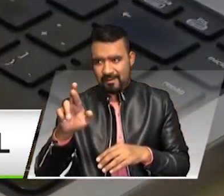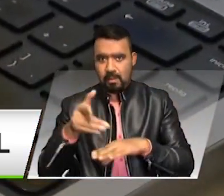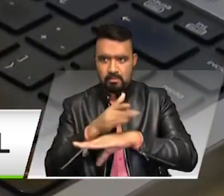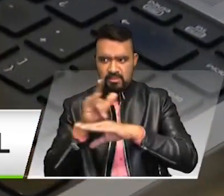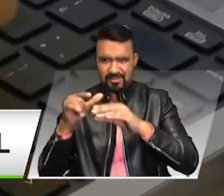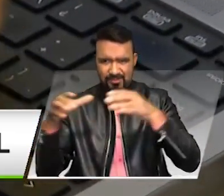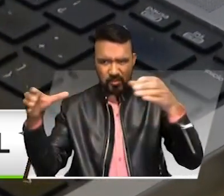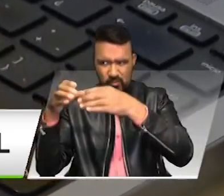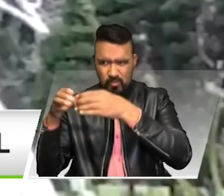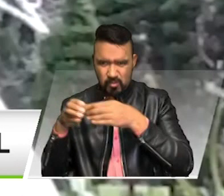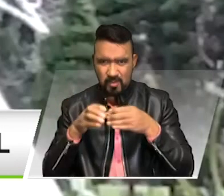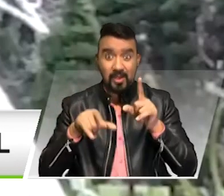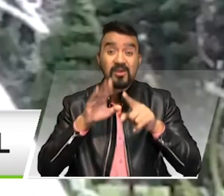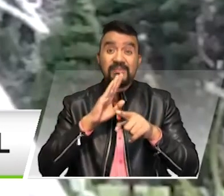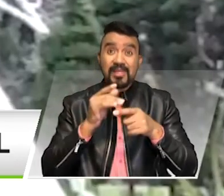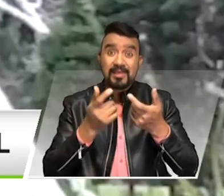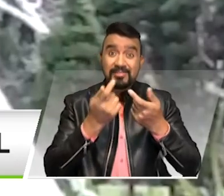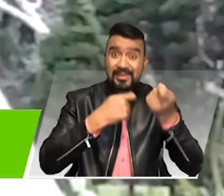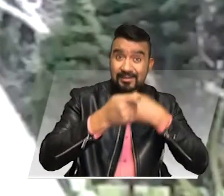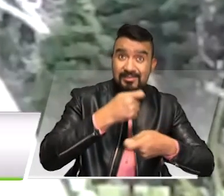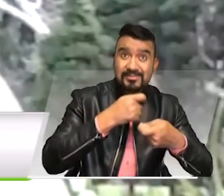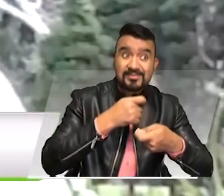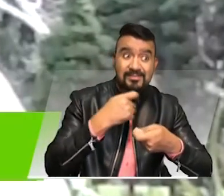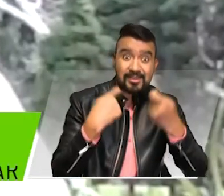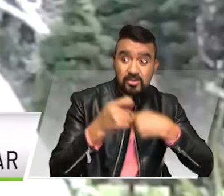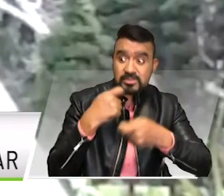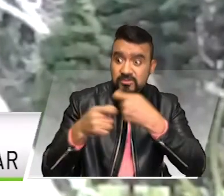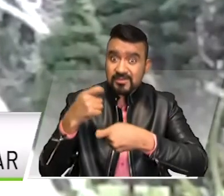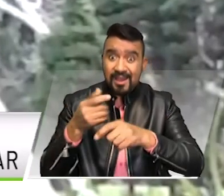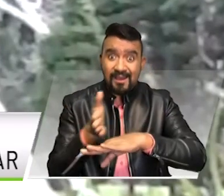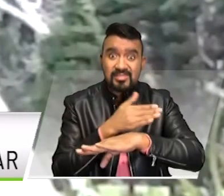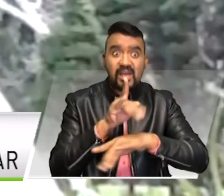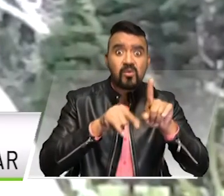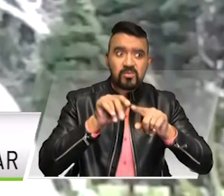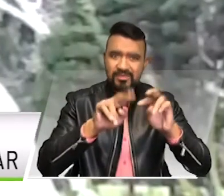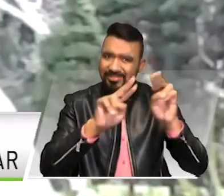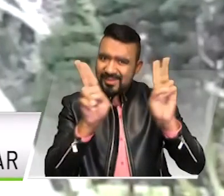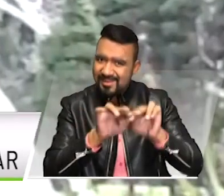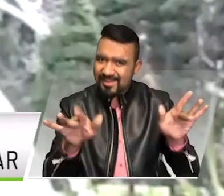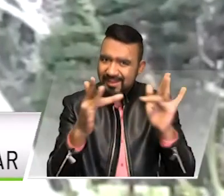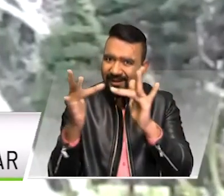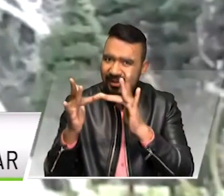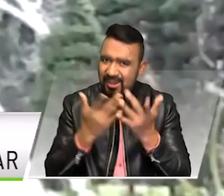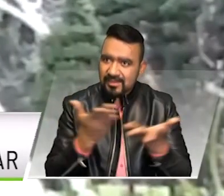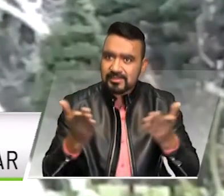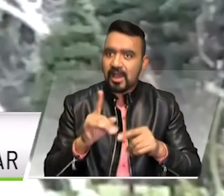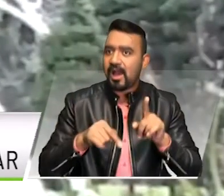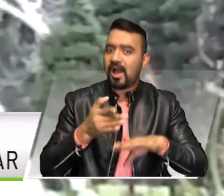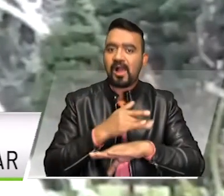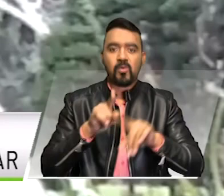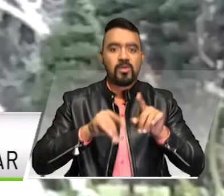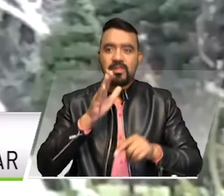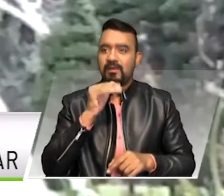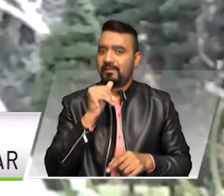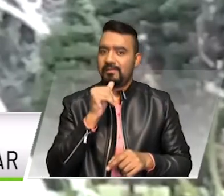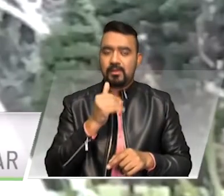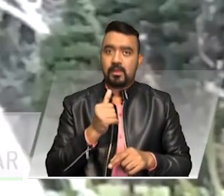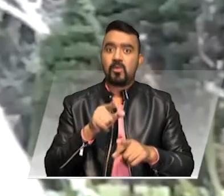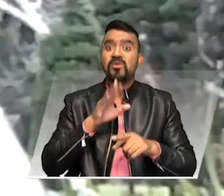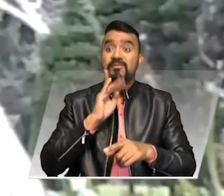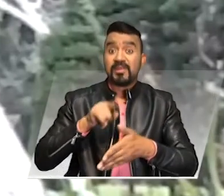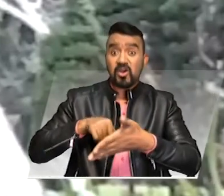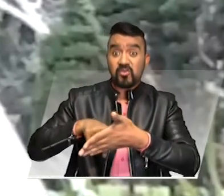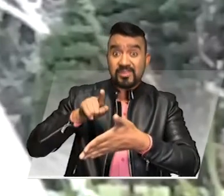en la economía digital. Definitivamente las golpea muchísimo las firmas de los contratos, por ejemplo, si